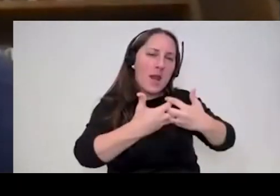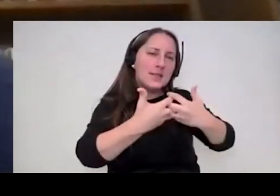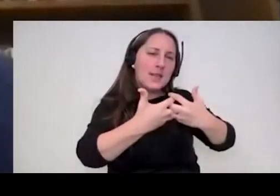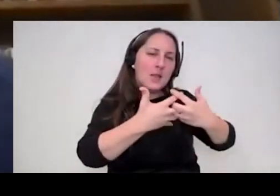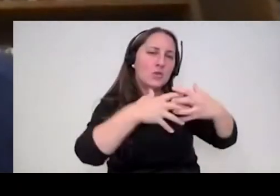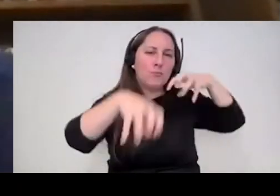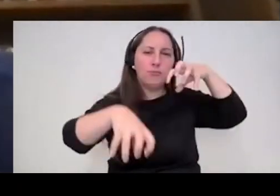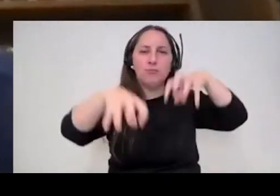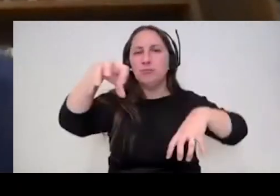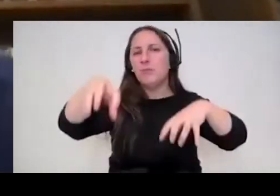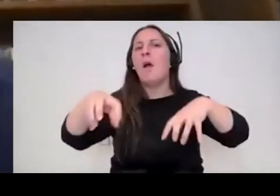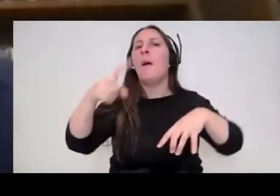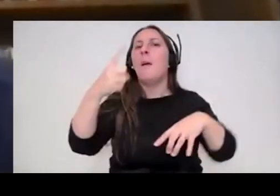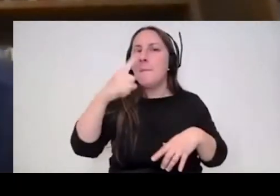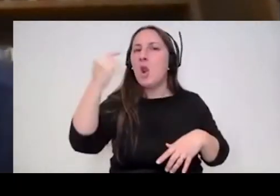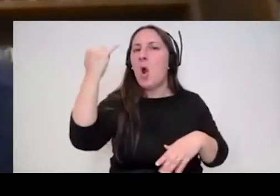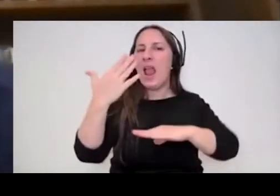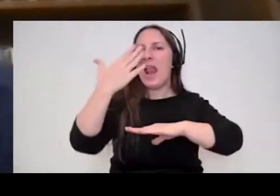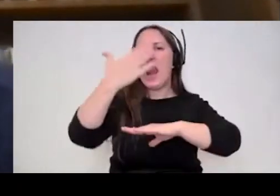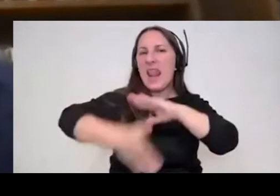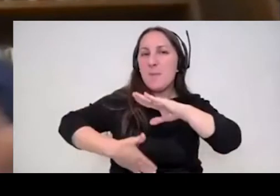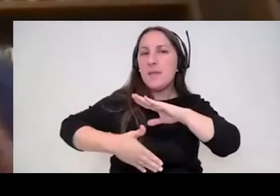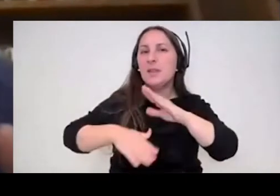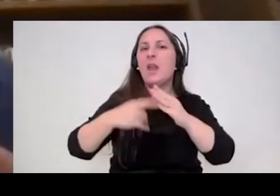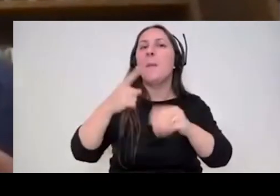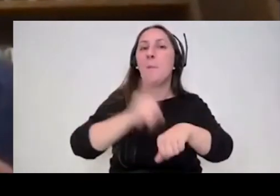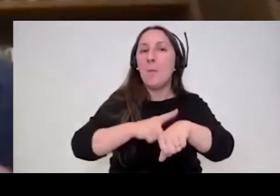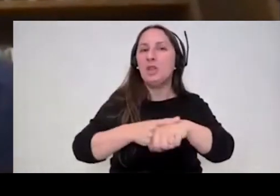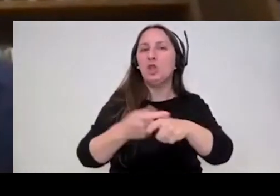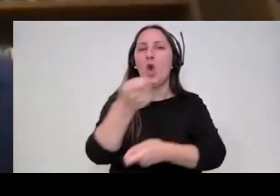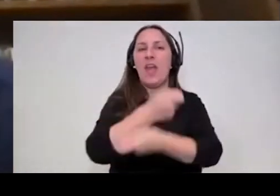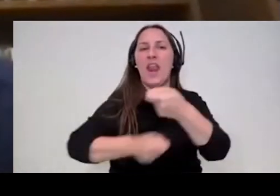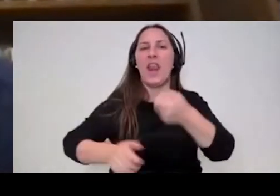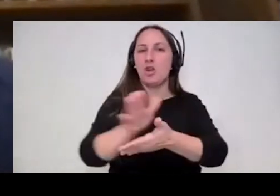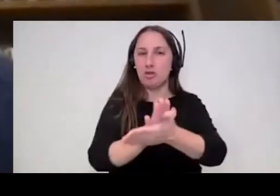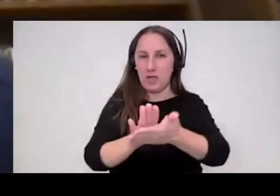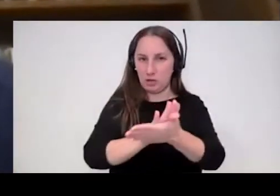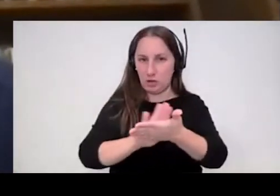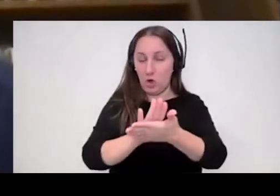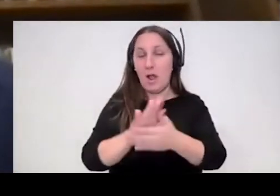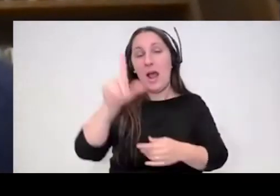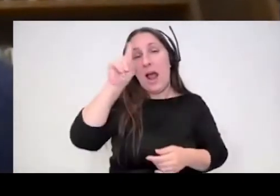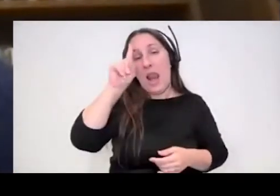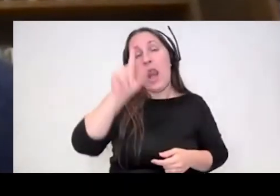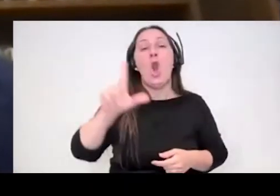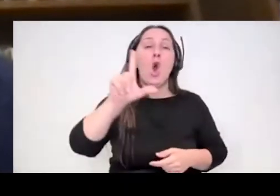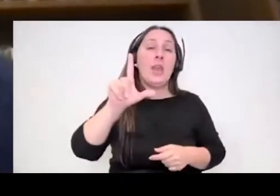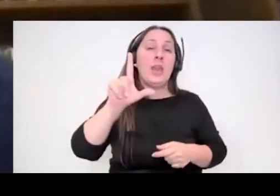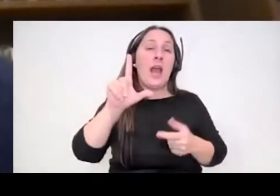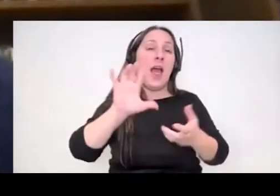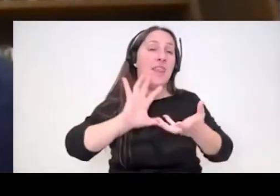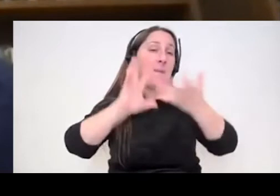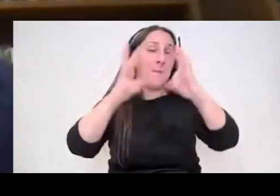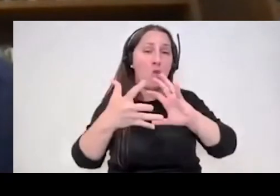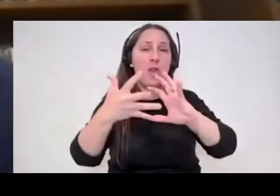con limitaciones en términos de la negociación, porque la lógica del modelo está muy fuertemente acotada.